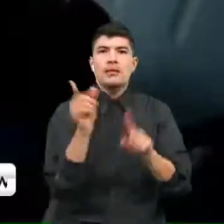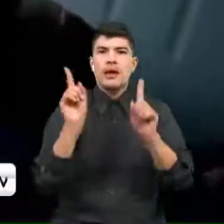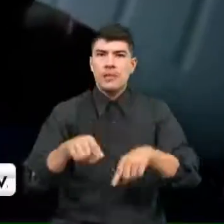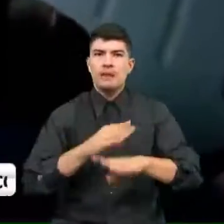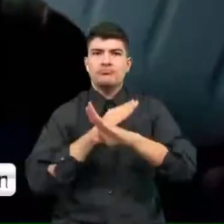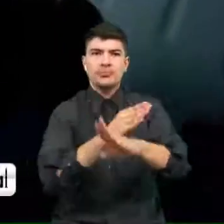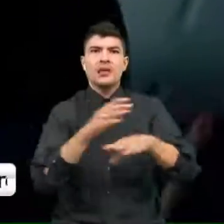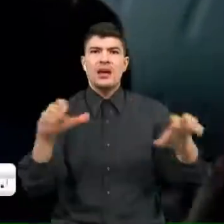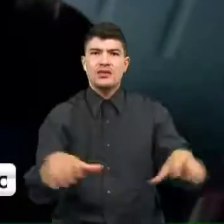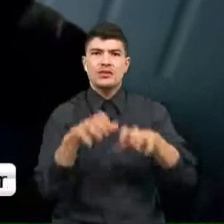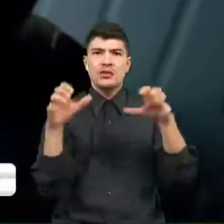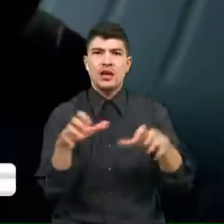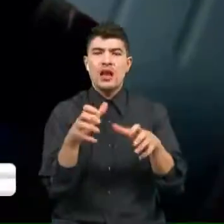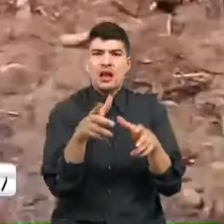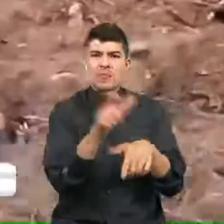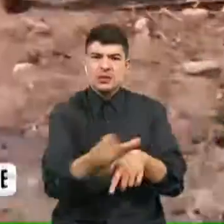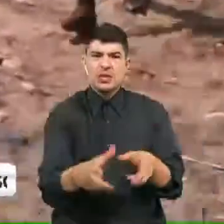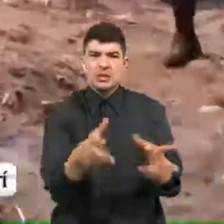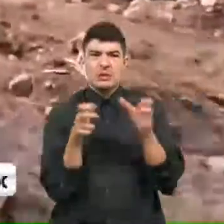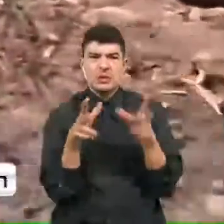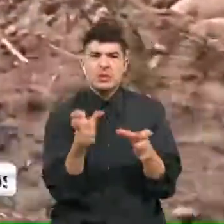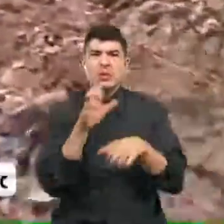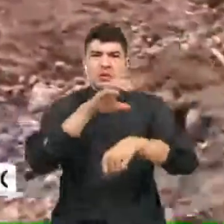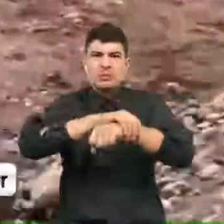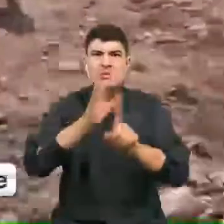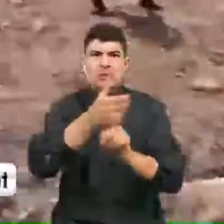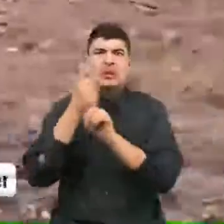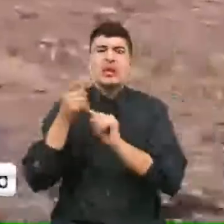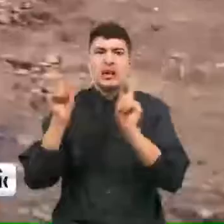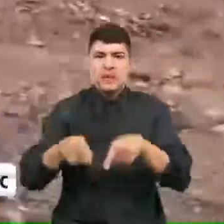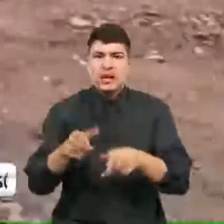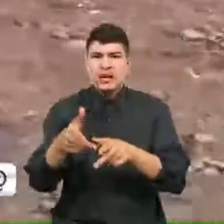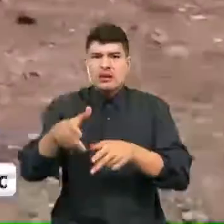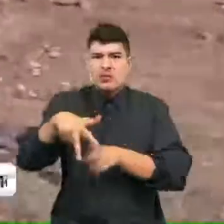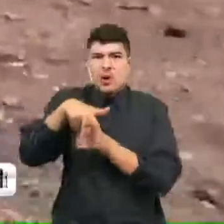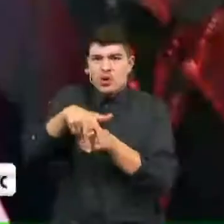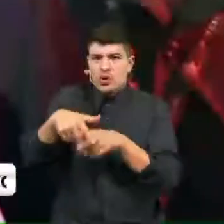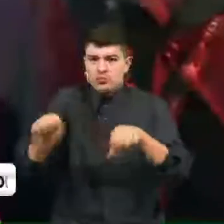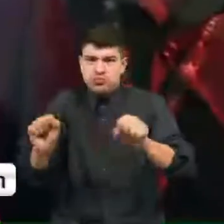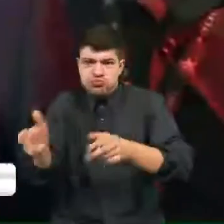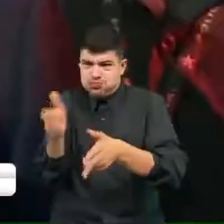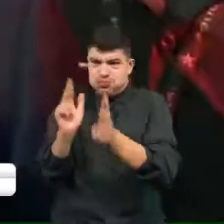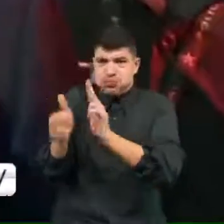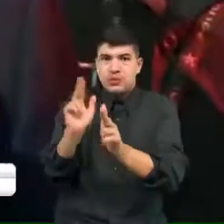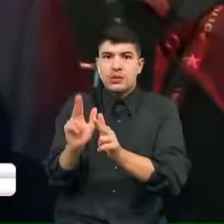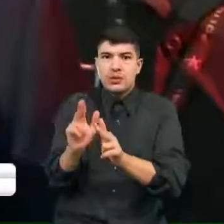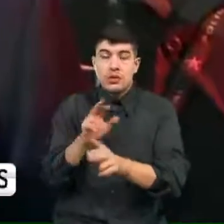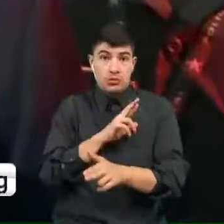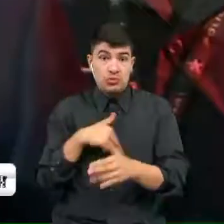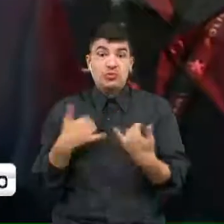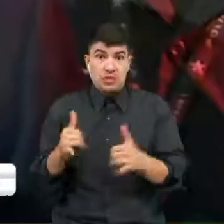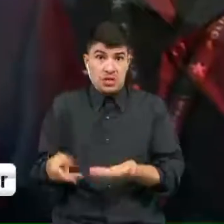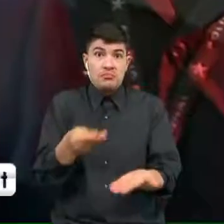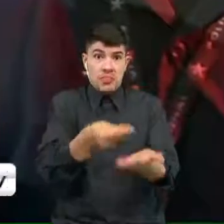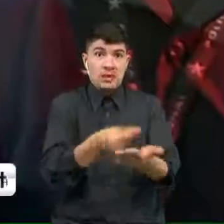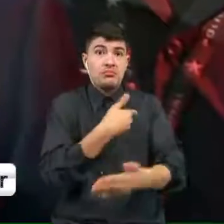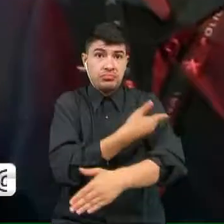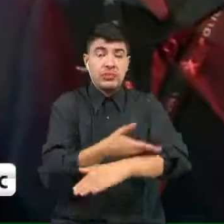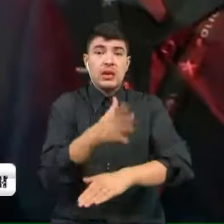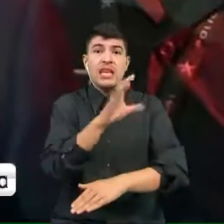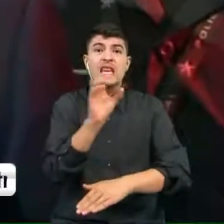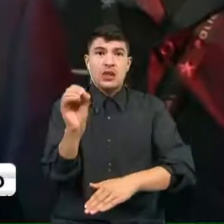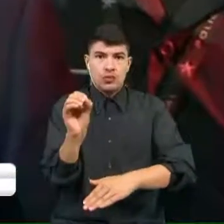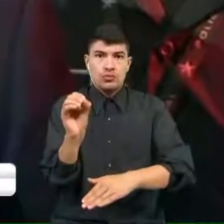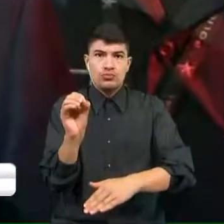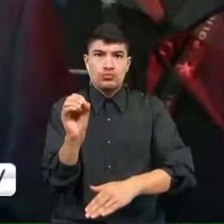el accionar delictivo de extorsionistas secuestradores y sicarios si nosotros ya hemos entregado recursos para recompensar a la policía por cerca de 500 millones